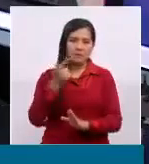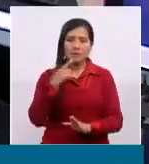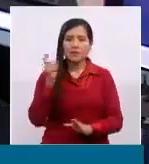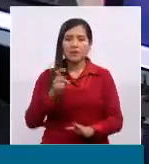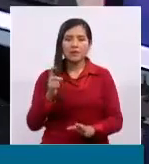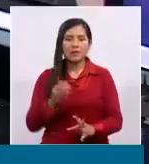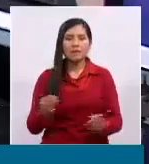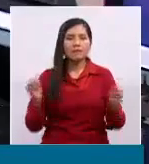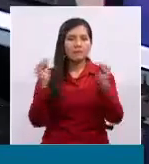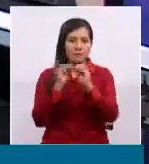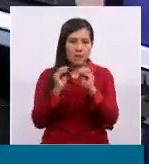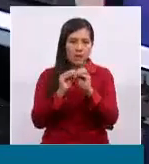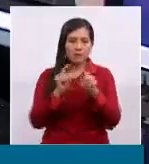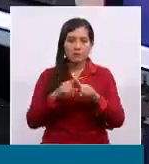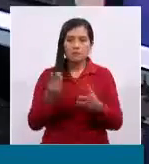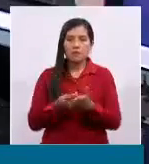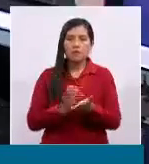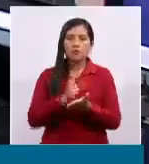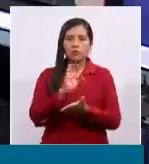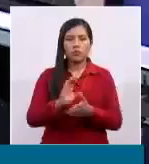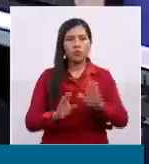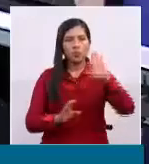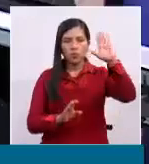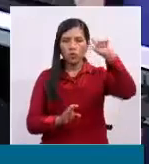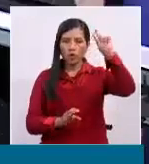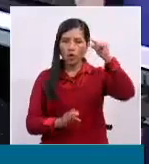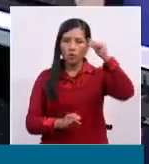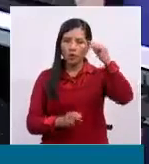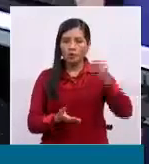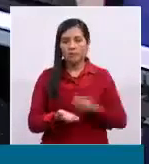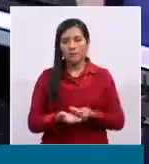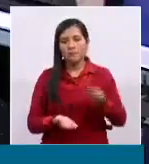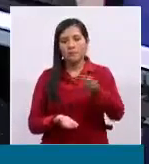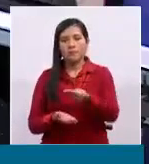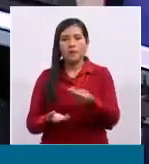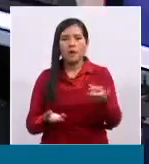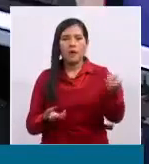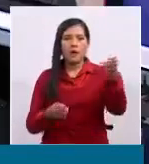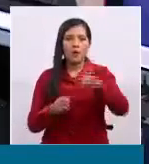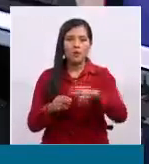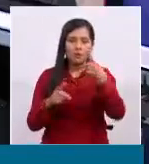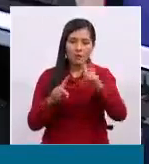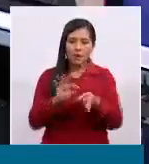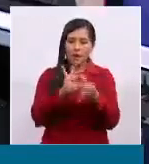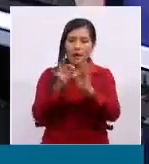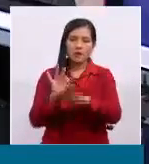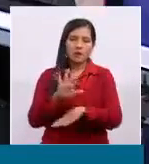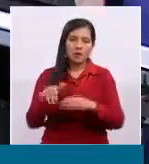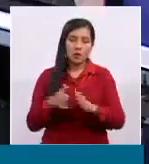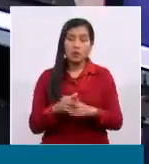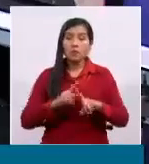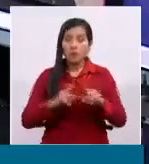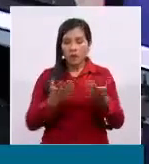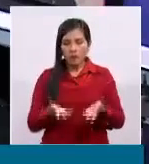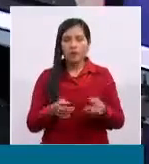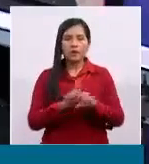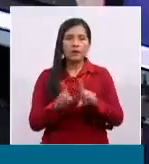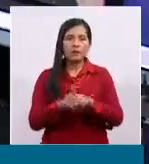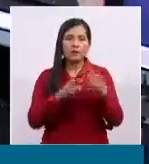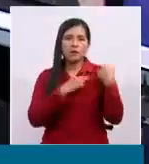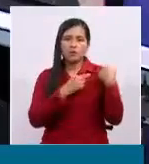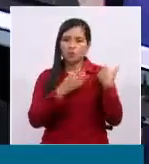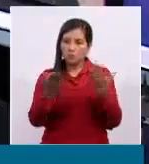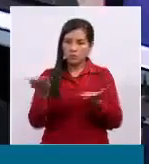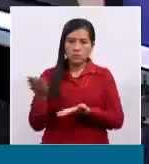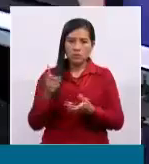mucho más y eso es una inversión del gobierno nacional para mantener carreteras en todo el país. Pero también es una responsabilidad de las gobernaciones, tienen